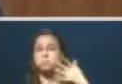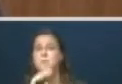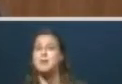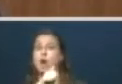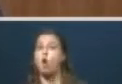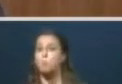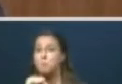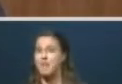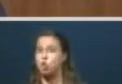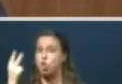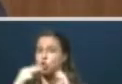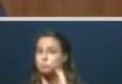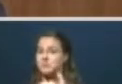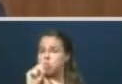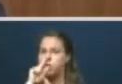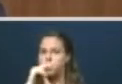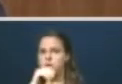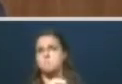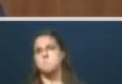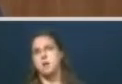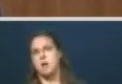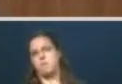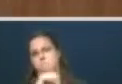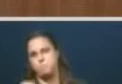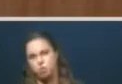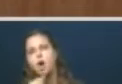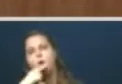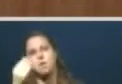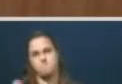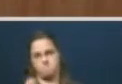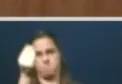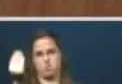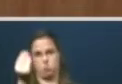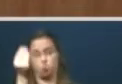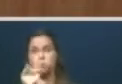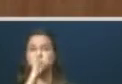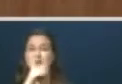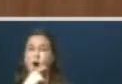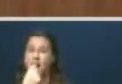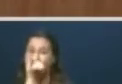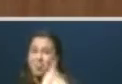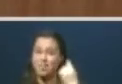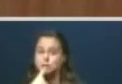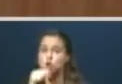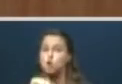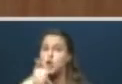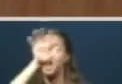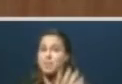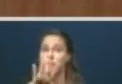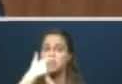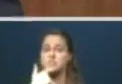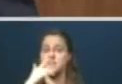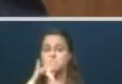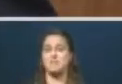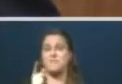2012 está siendo reconducidos y así los datos nacionales recién publicados dicen que a fecha 31 de diciembre